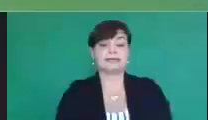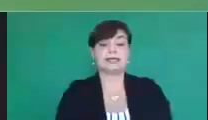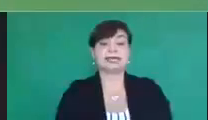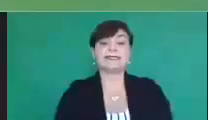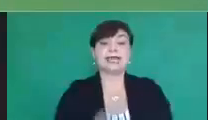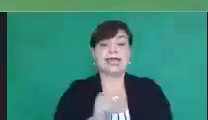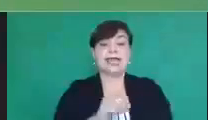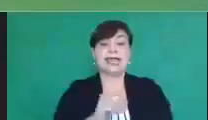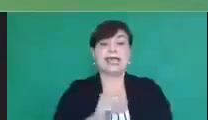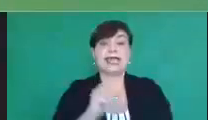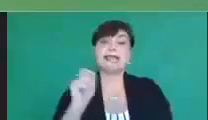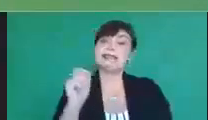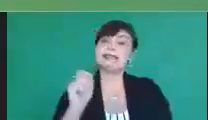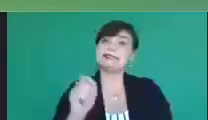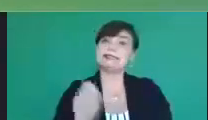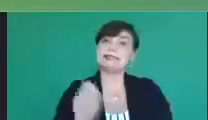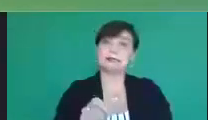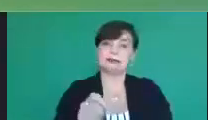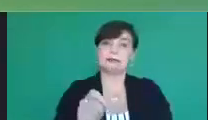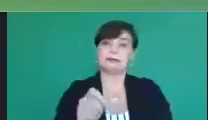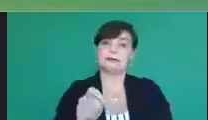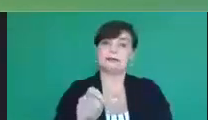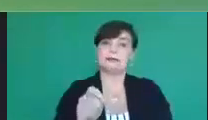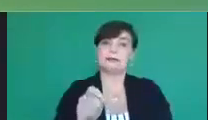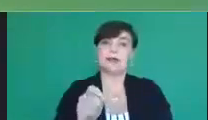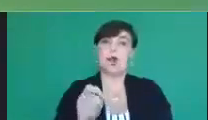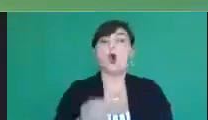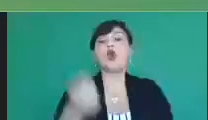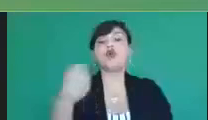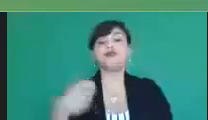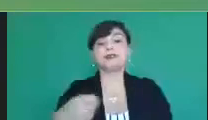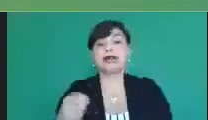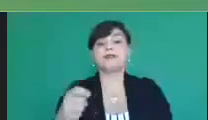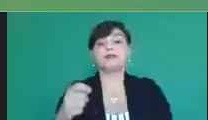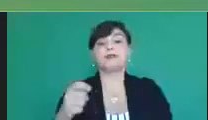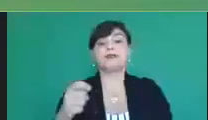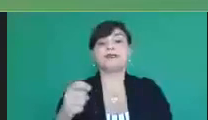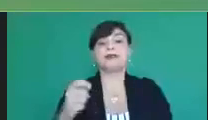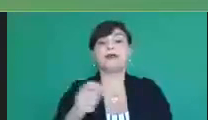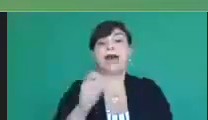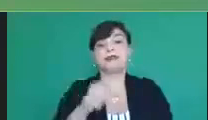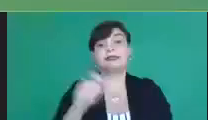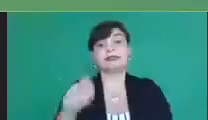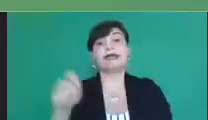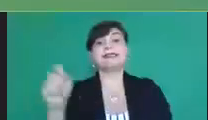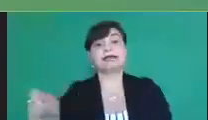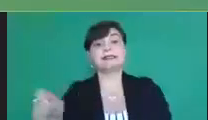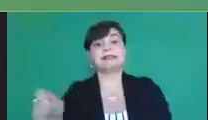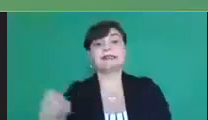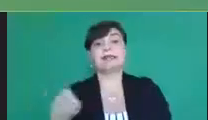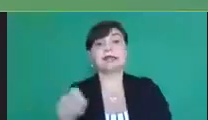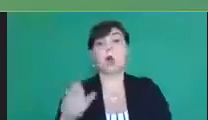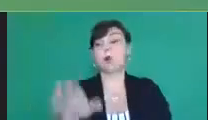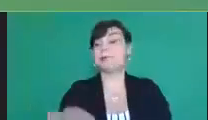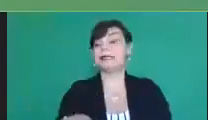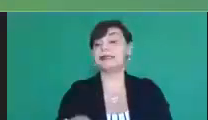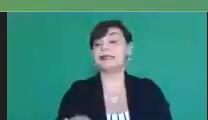es que el sistema o los resultados empezaron a digitalizarse como